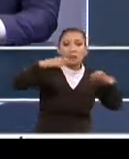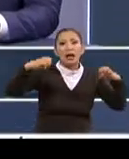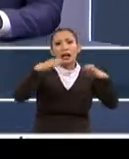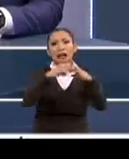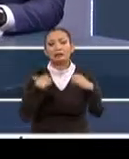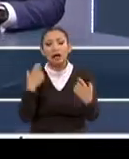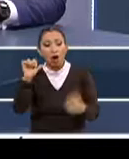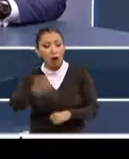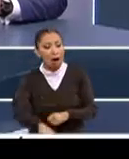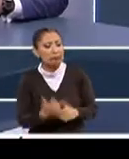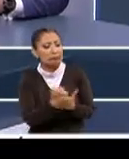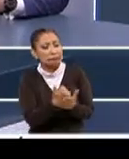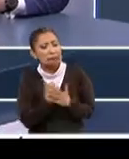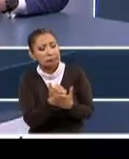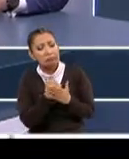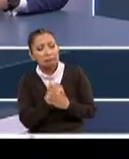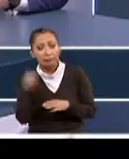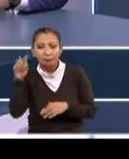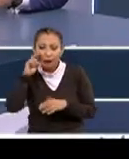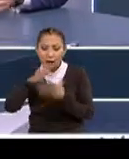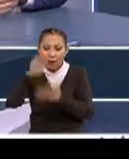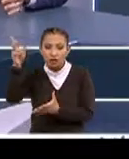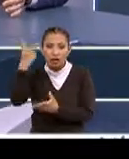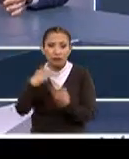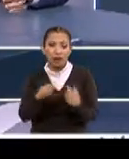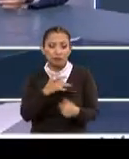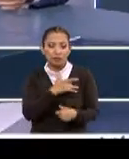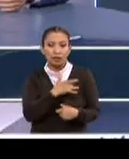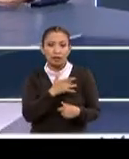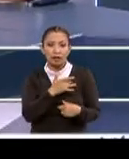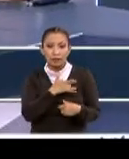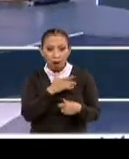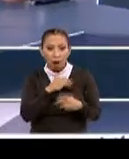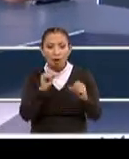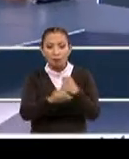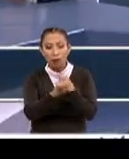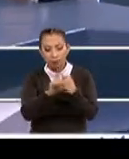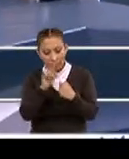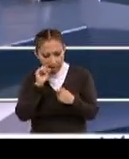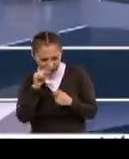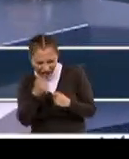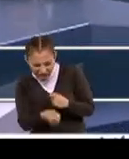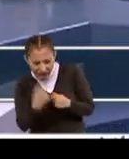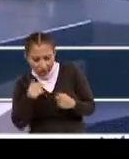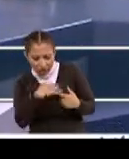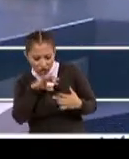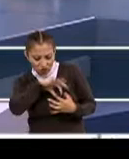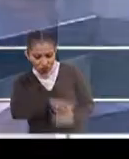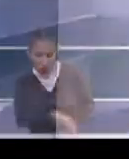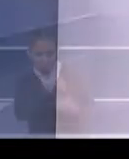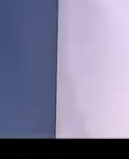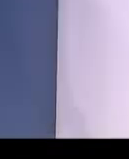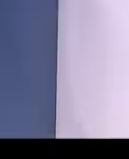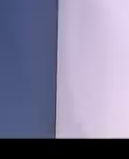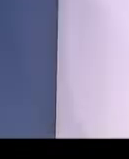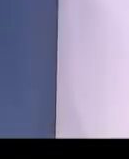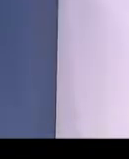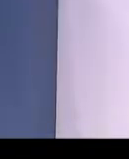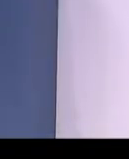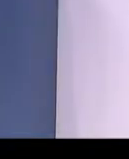urgencias de pacientes donde la gran mayoría son infartos o complicaciones relacionadas a infartos cardíacos.